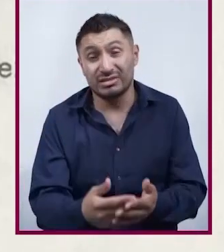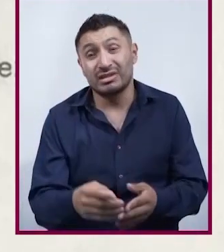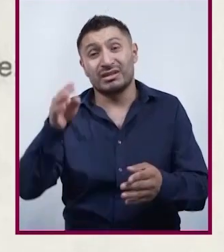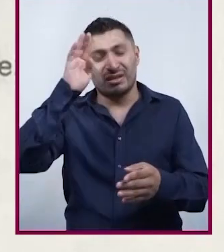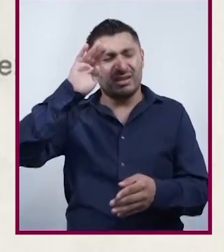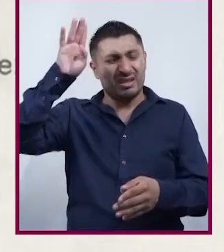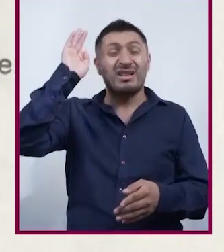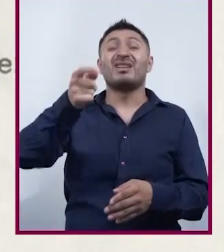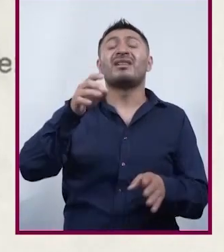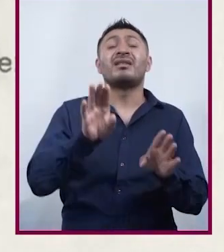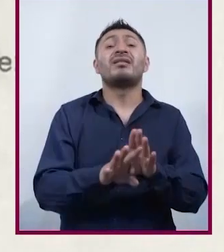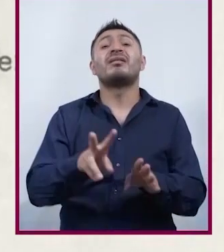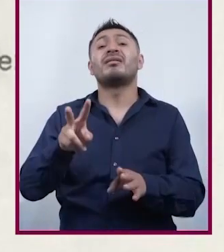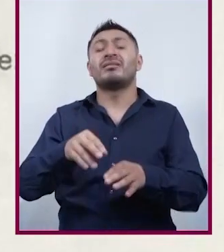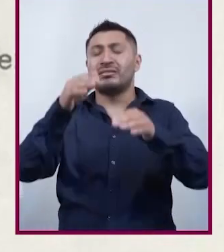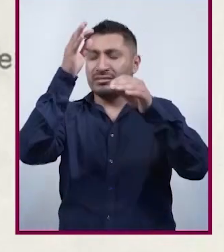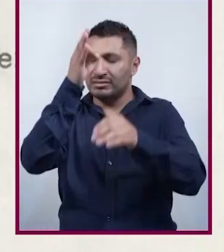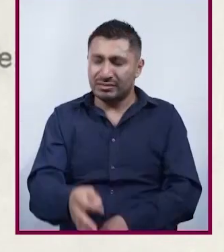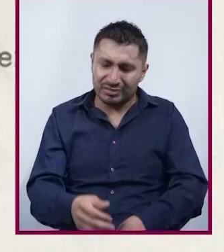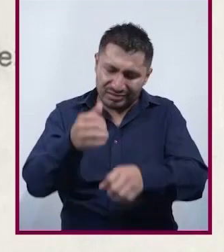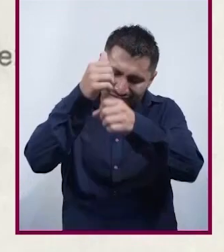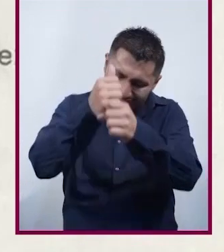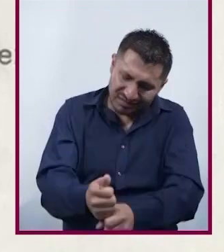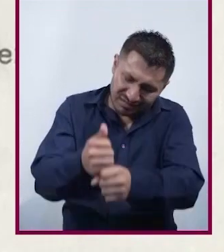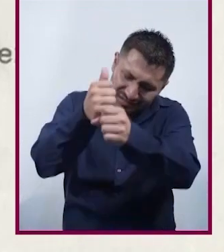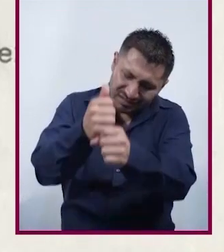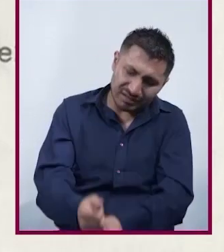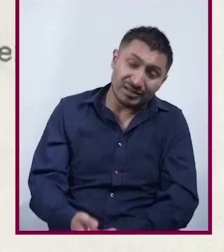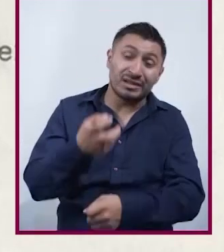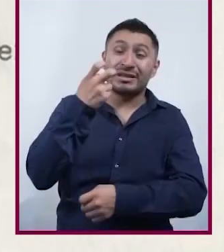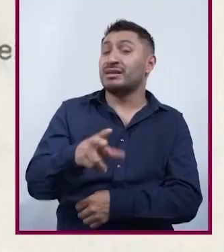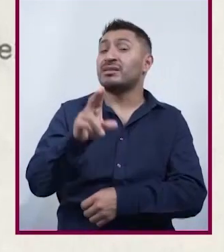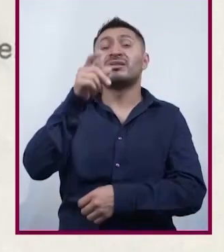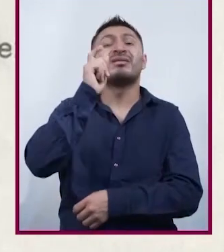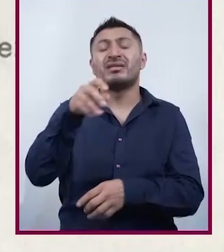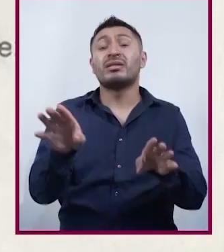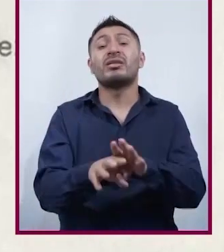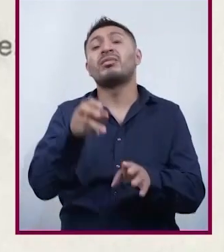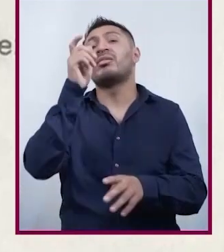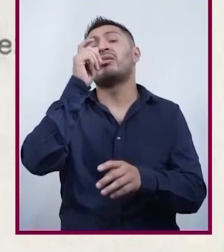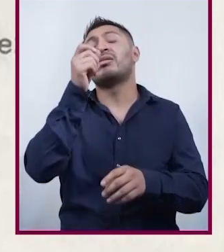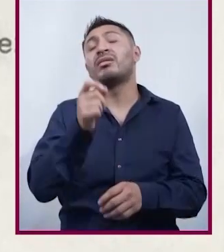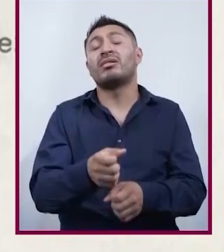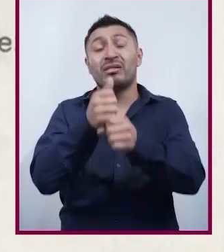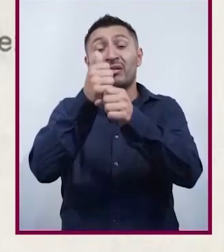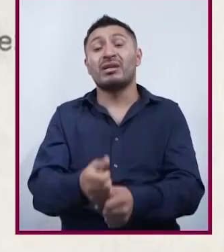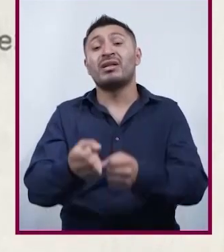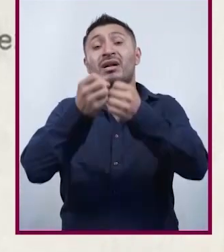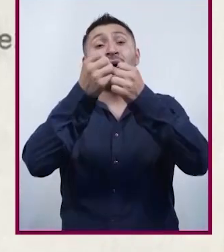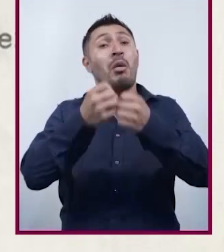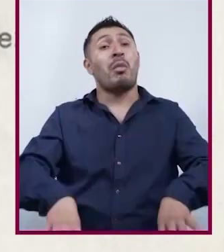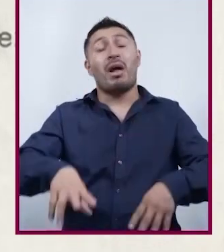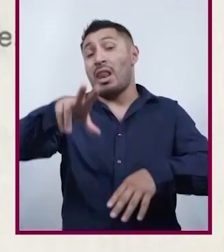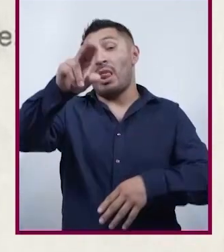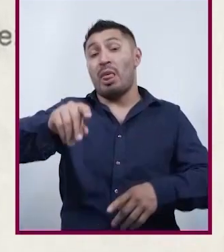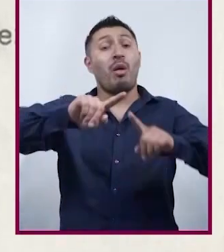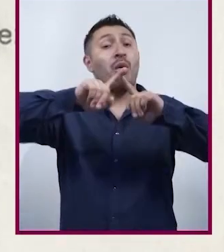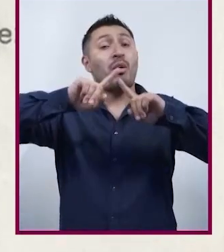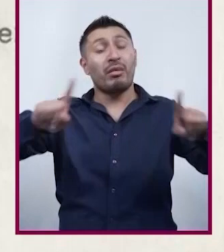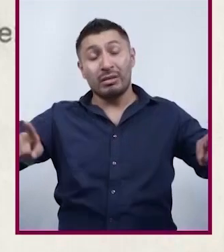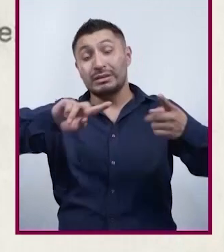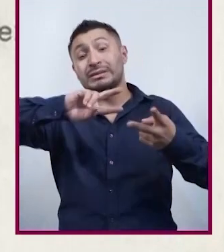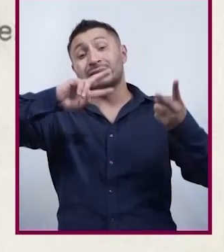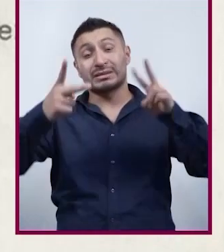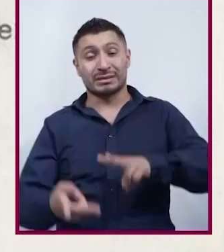Desde siempre, el bautizo quiere decir vocación al martirio. Esto no quiere decir que el martirio sea derrota, sino todo lo